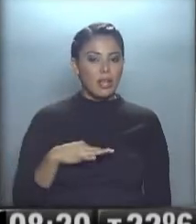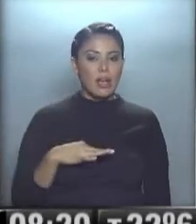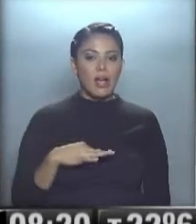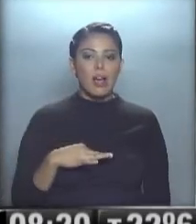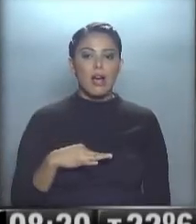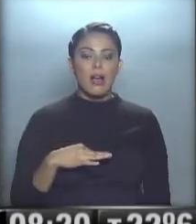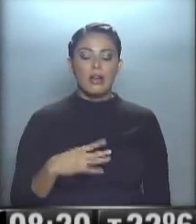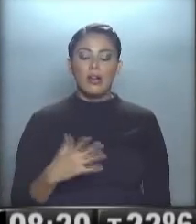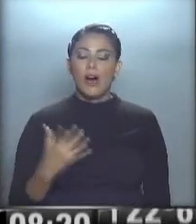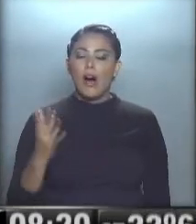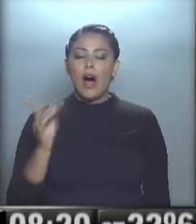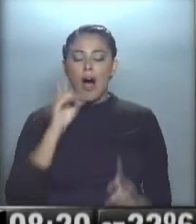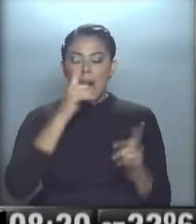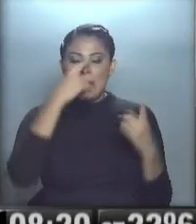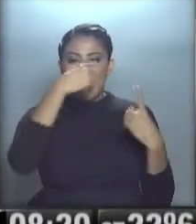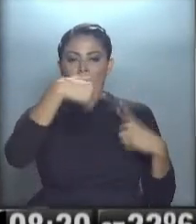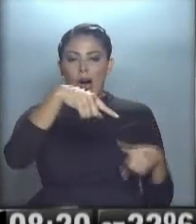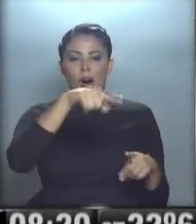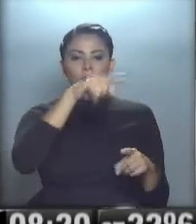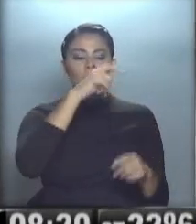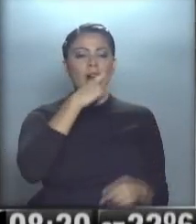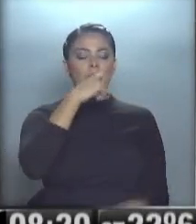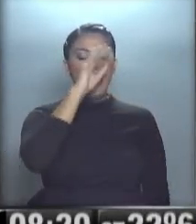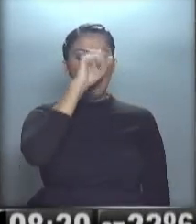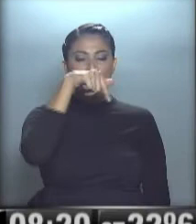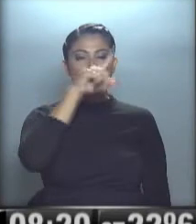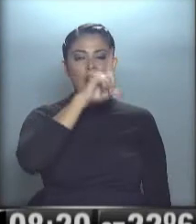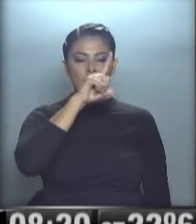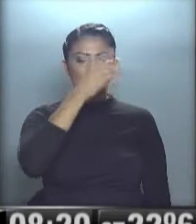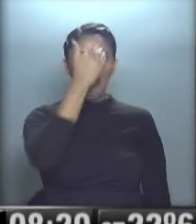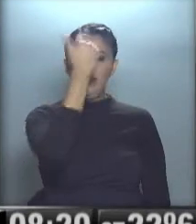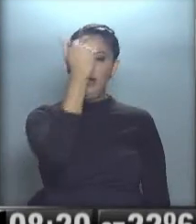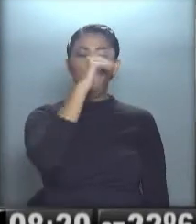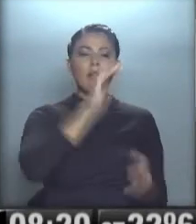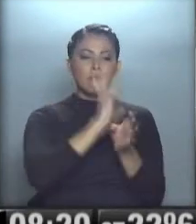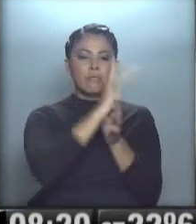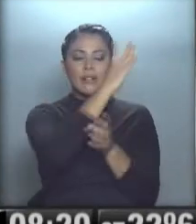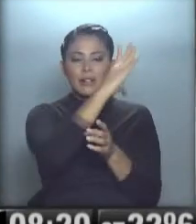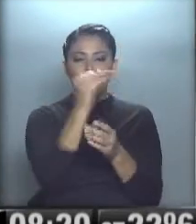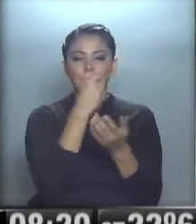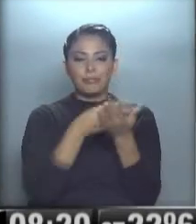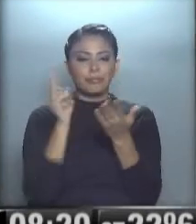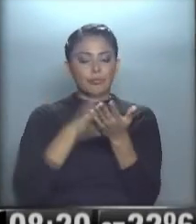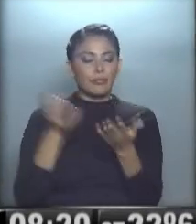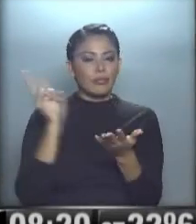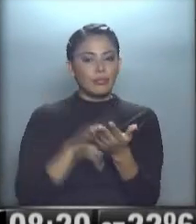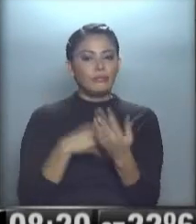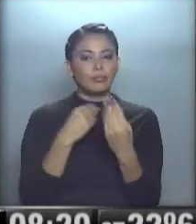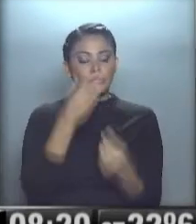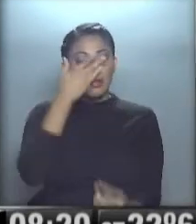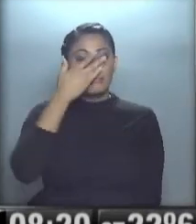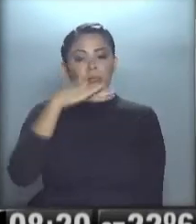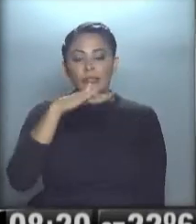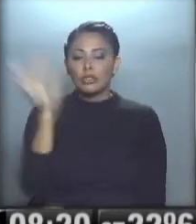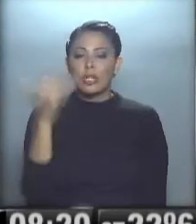las recetas clásicas y ortodoxas del neoliberalismo, con el objetivo de generar finalmente las